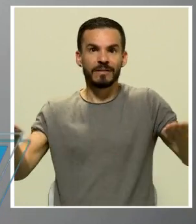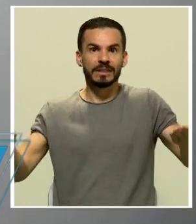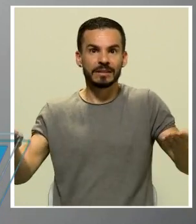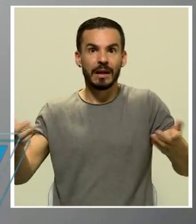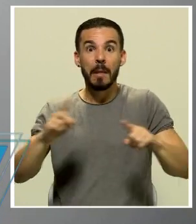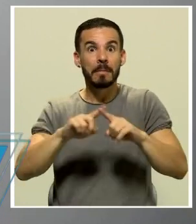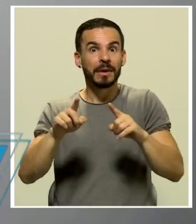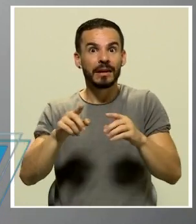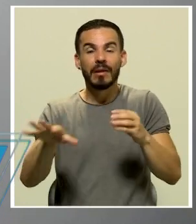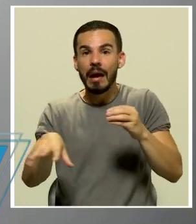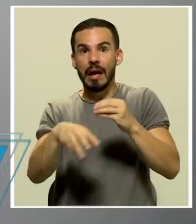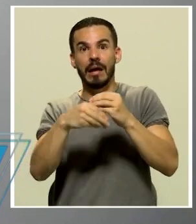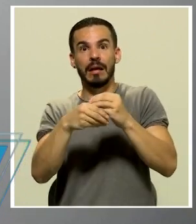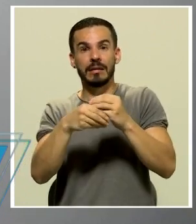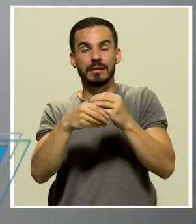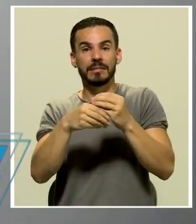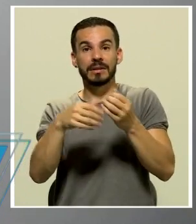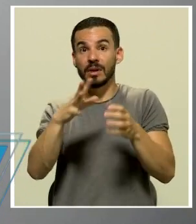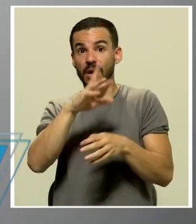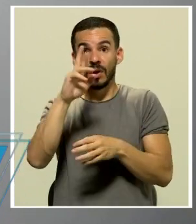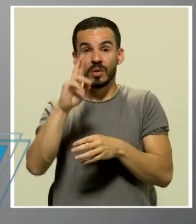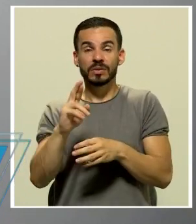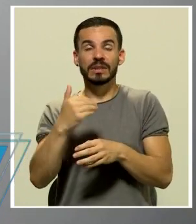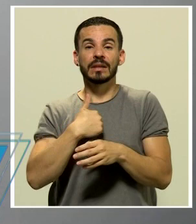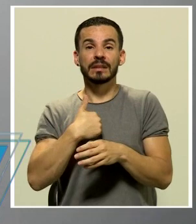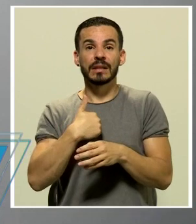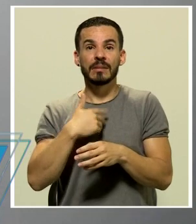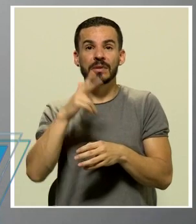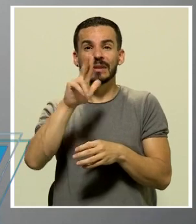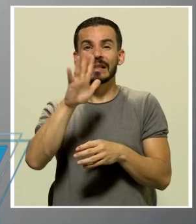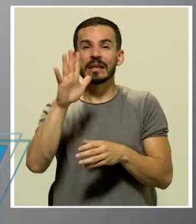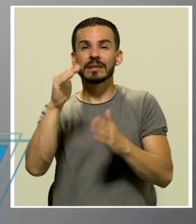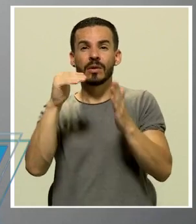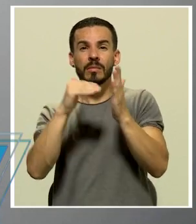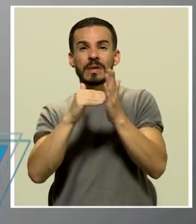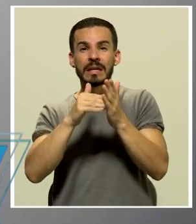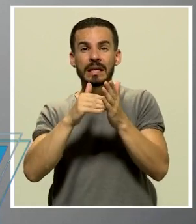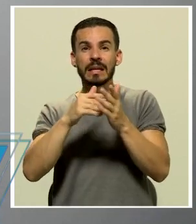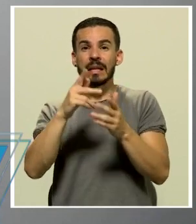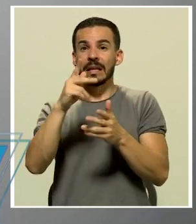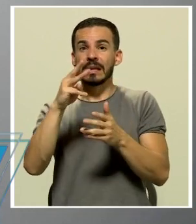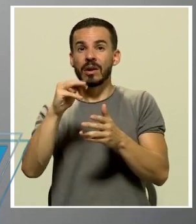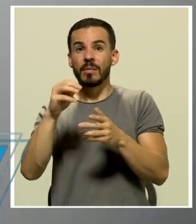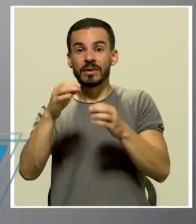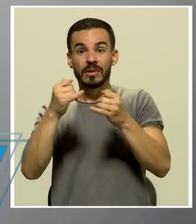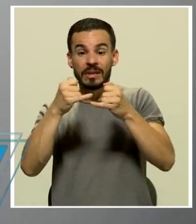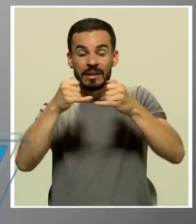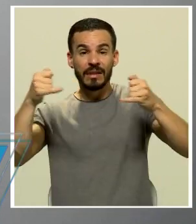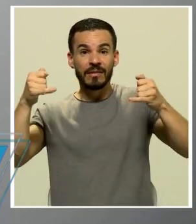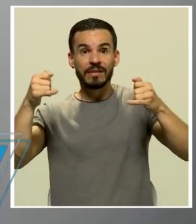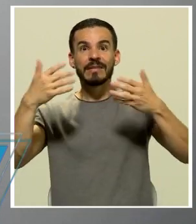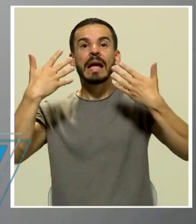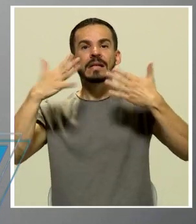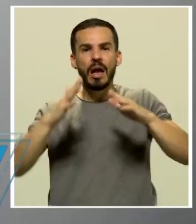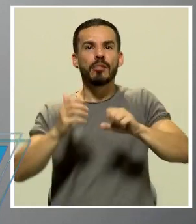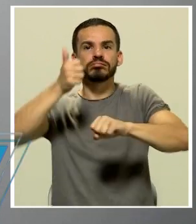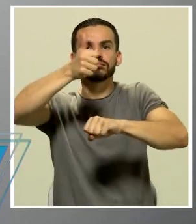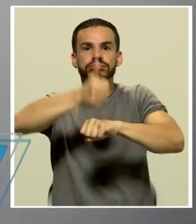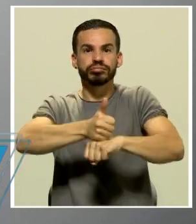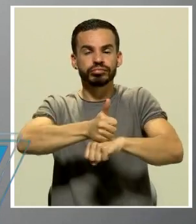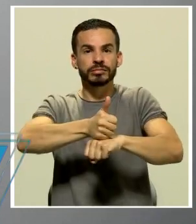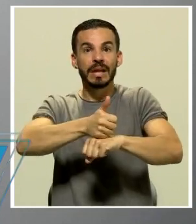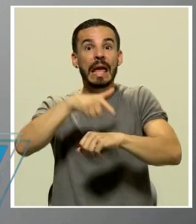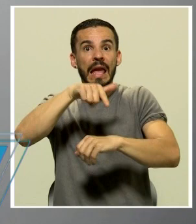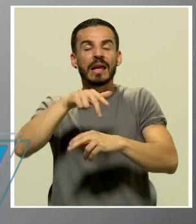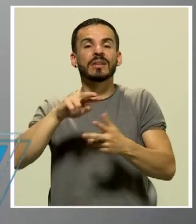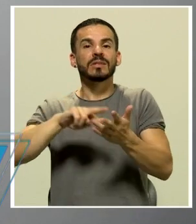Pero no solo eso. Resulta que en Costa Rica tenemos como 35,000 kilómetros de fibra ya instalados. Eso